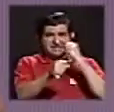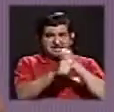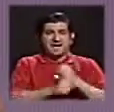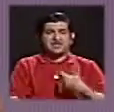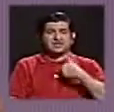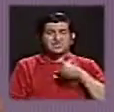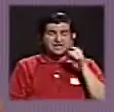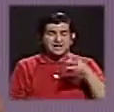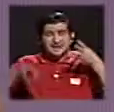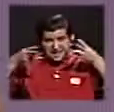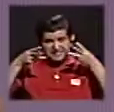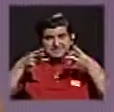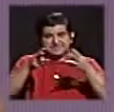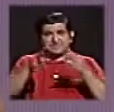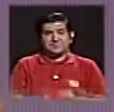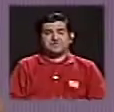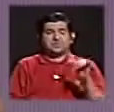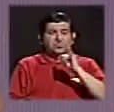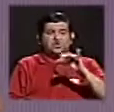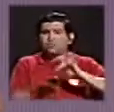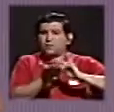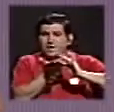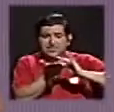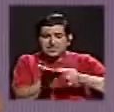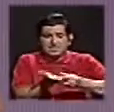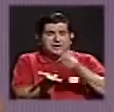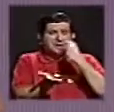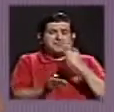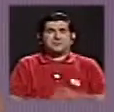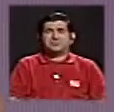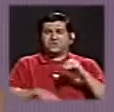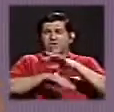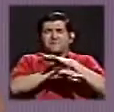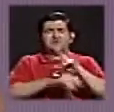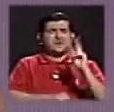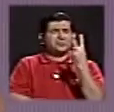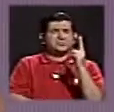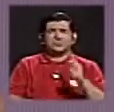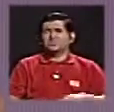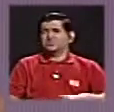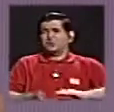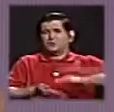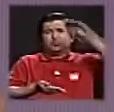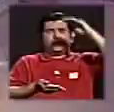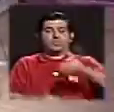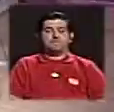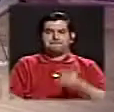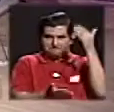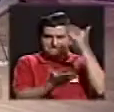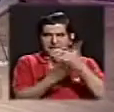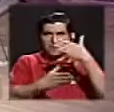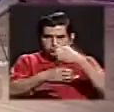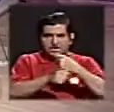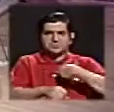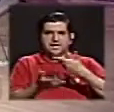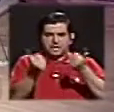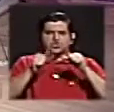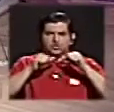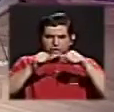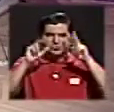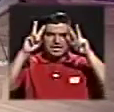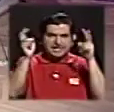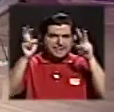tener esos métodos, esas mismas pastillas con altos efectos secundarios. Vamos a hacer un cortecito y quiero que